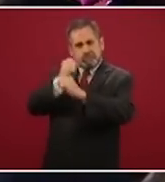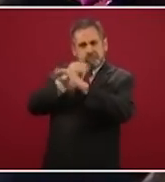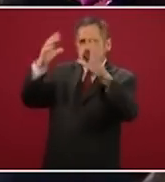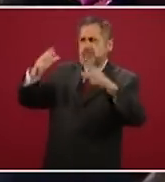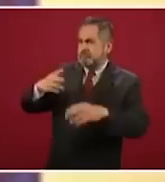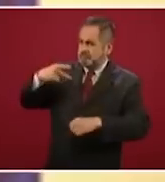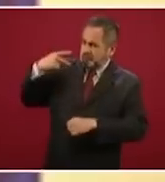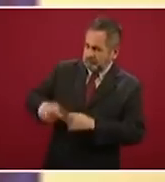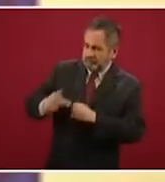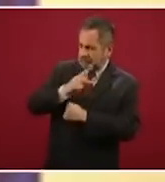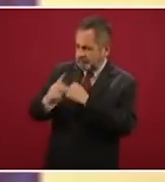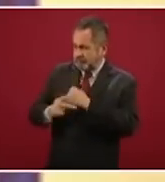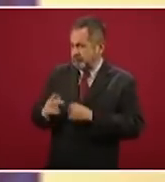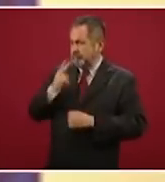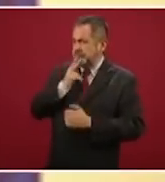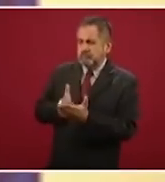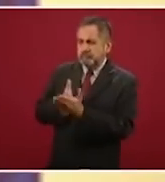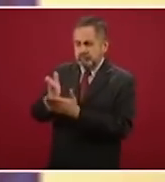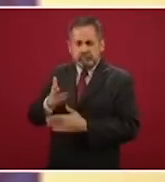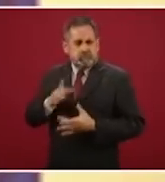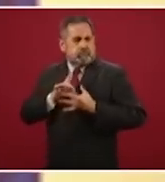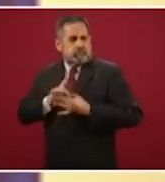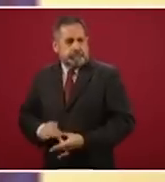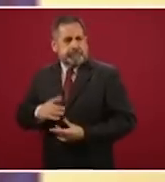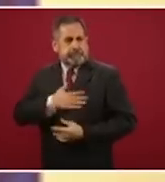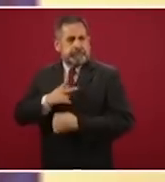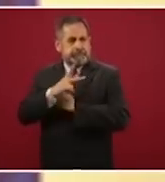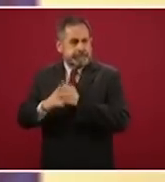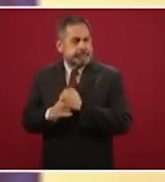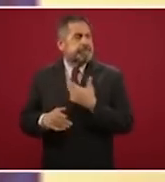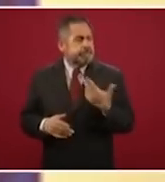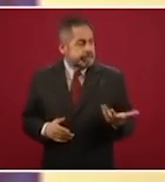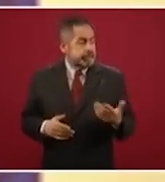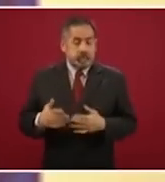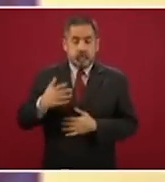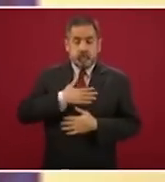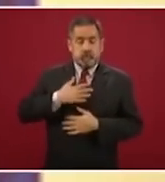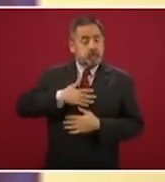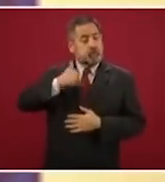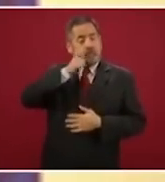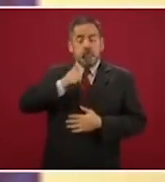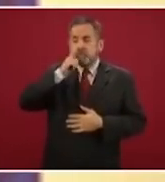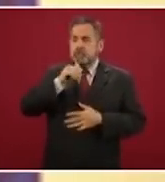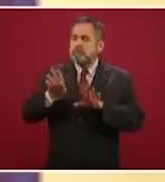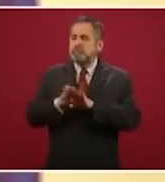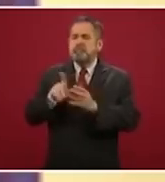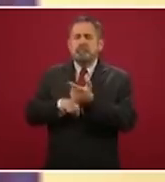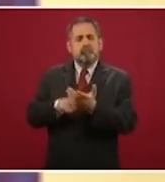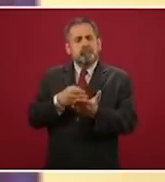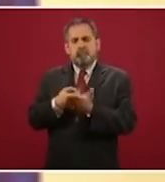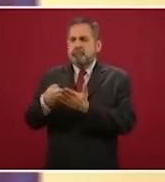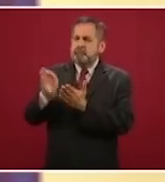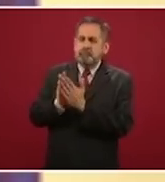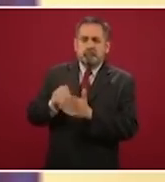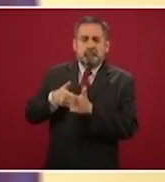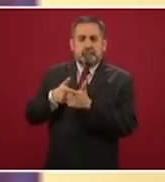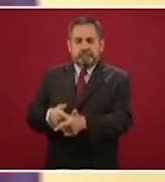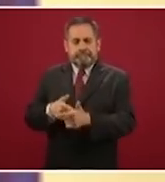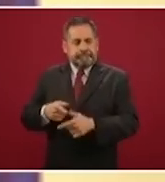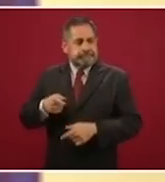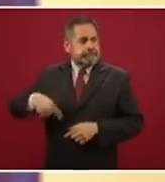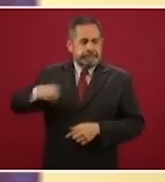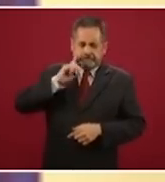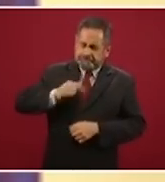patria no le son unos sentimientos extraños. Antes bien, suele obrar en ellas con más vigor, como que siempre los sacrificios